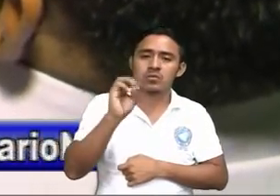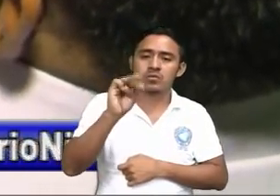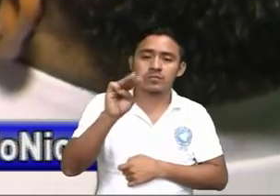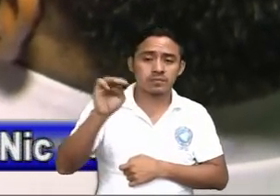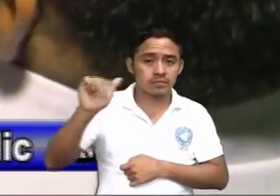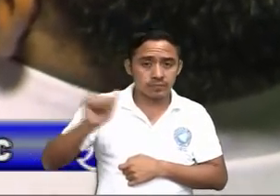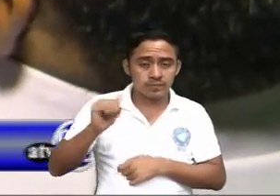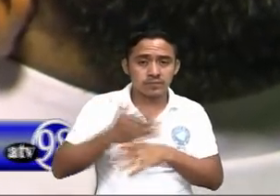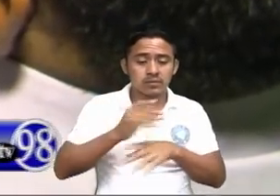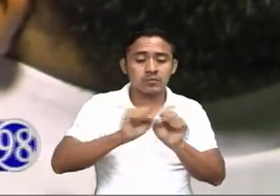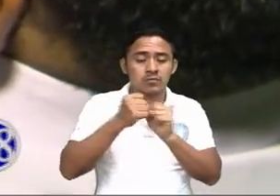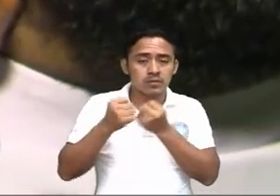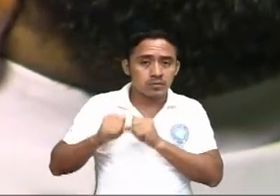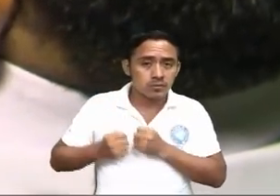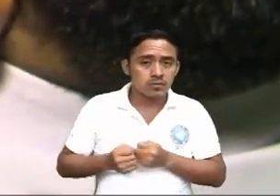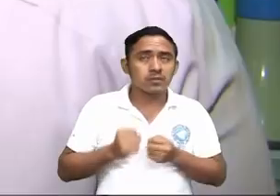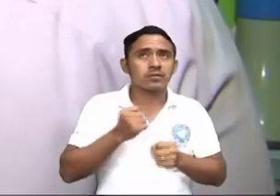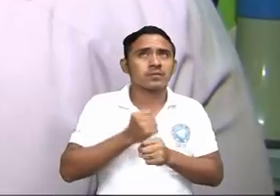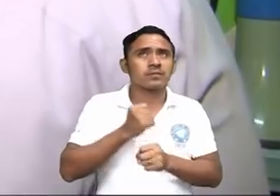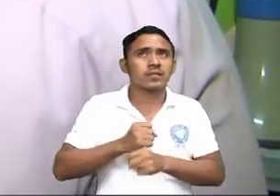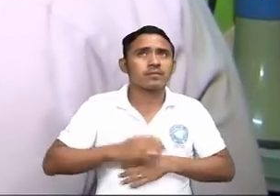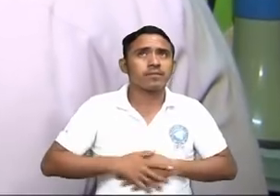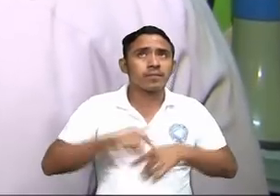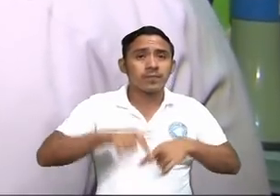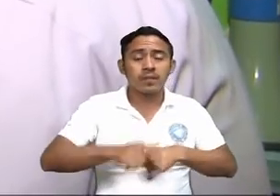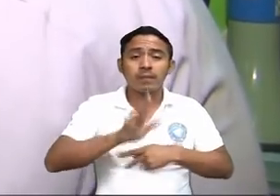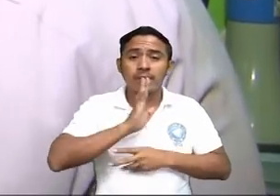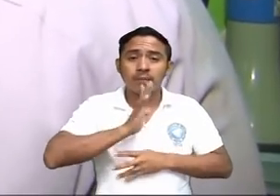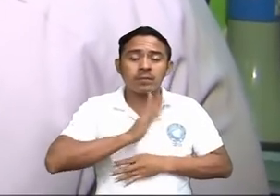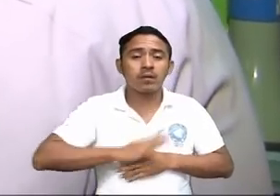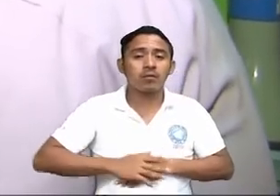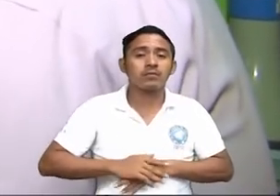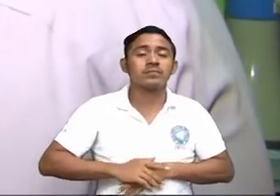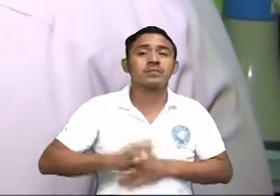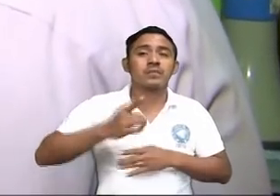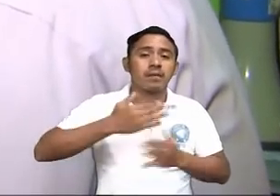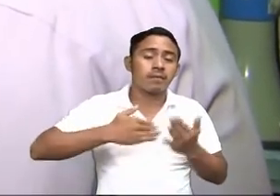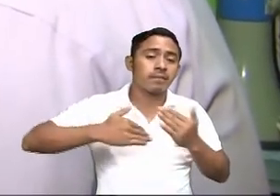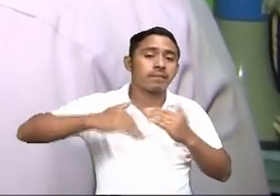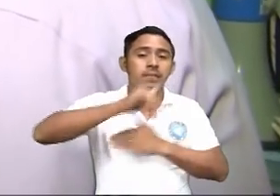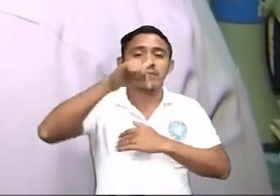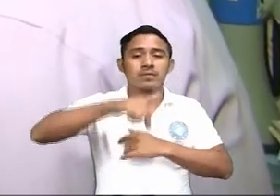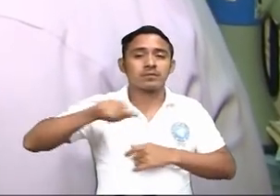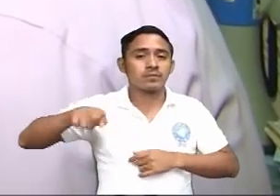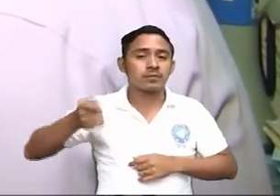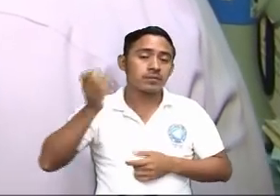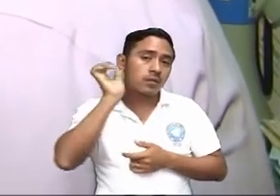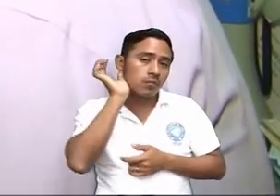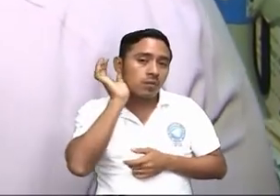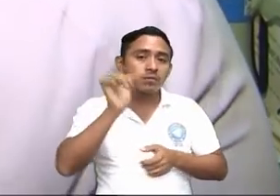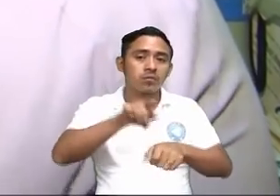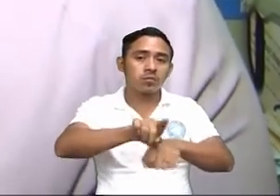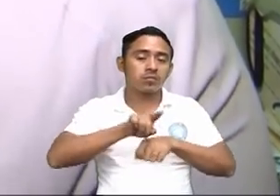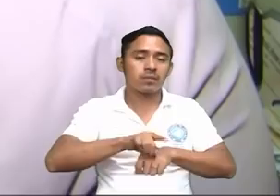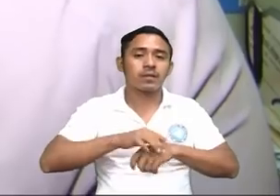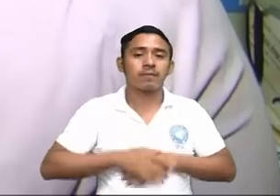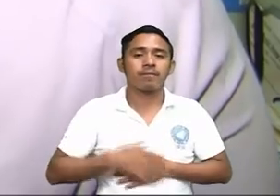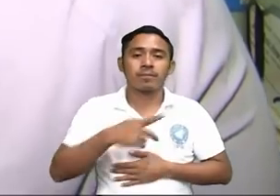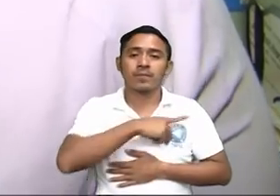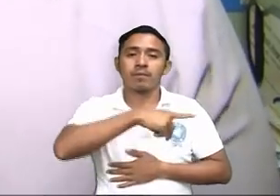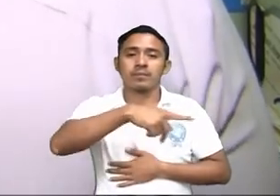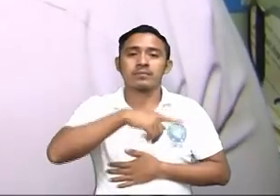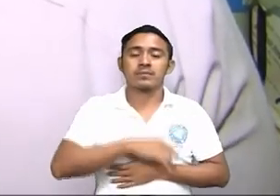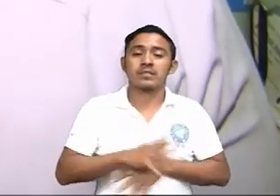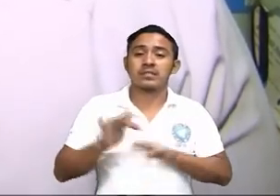de comerciantes. Vamos a unos mensajes comerciales y retornamos con más acá en Radio Roberto Güemes, que pronto